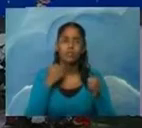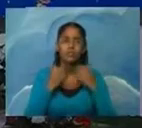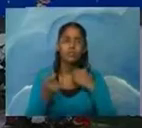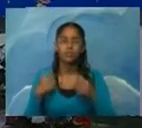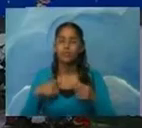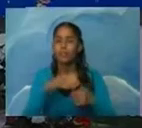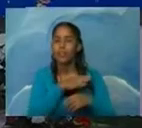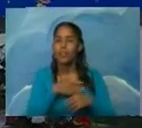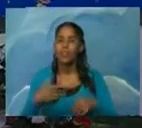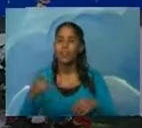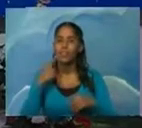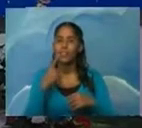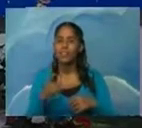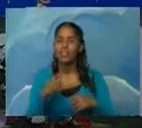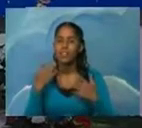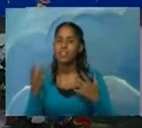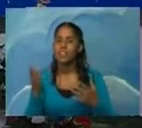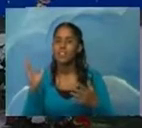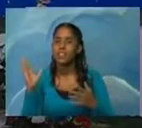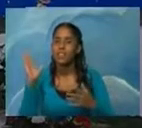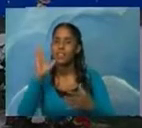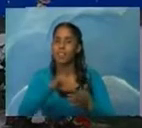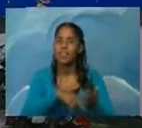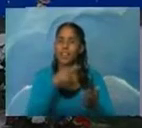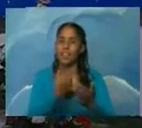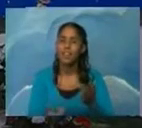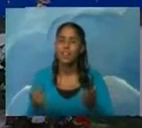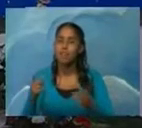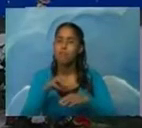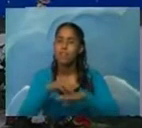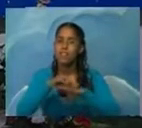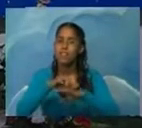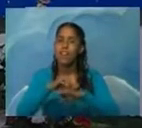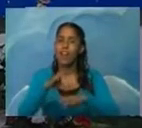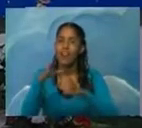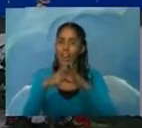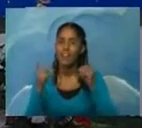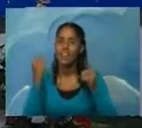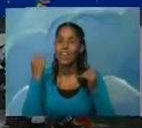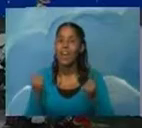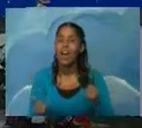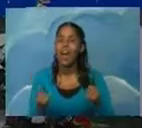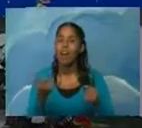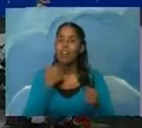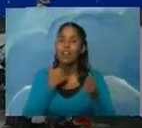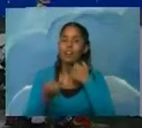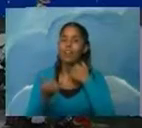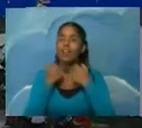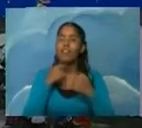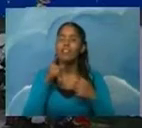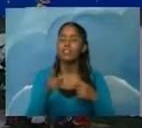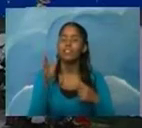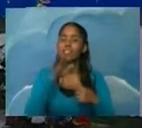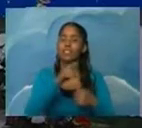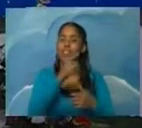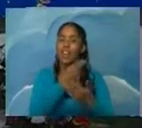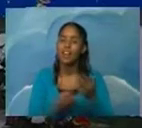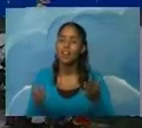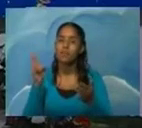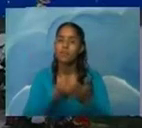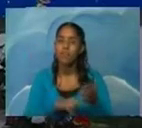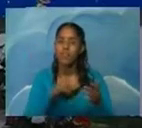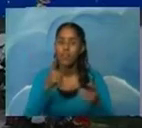provoca decir, epa, tú no eres el que elimina. Elimina. El que elimina ahora, la broma. Ahora la enfermedad te está eliminando. Sí,